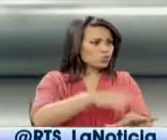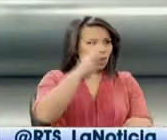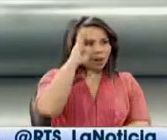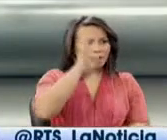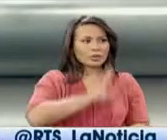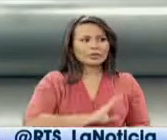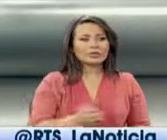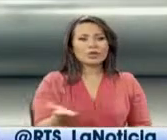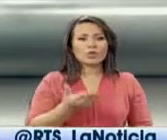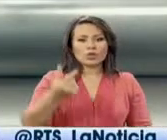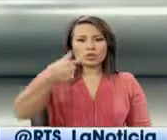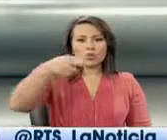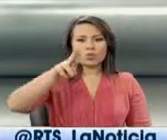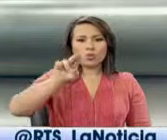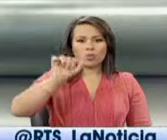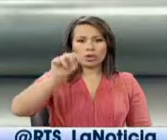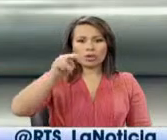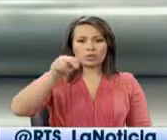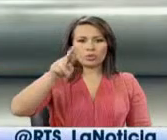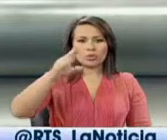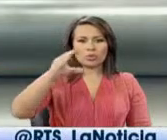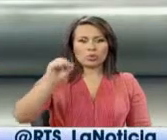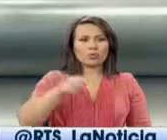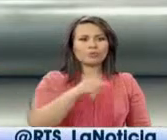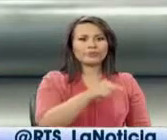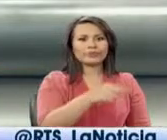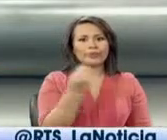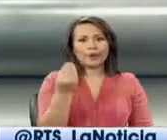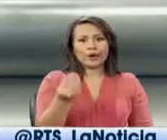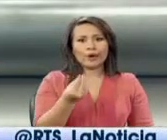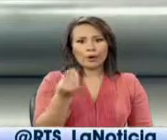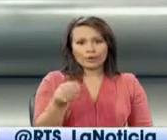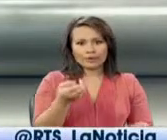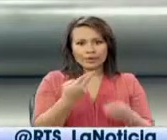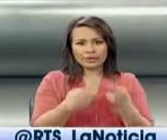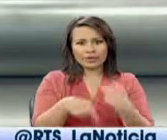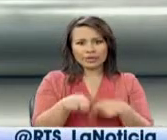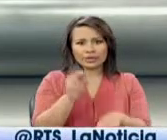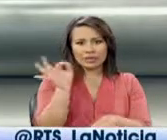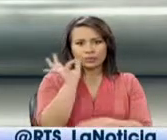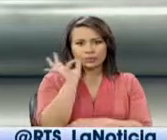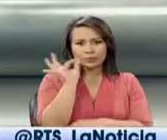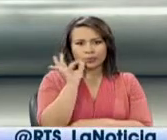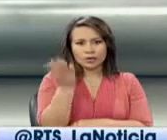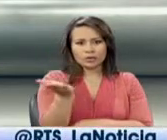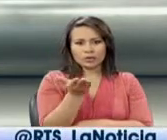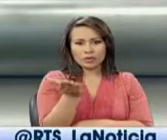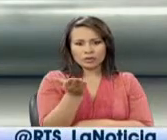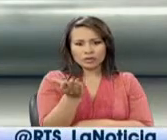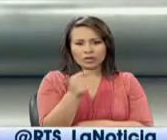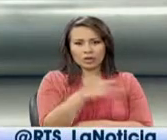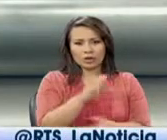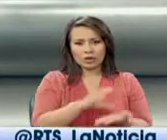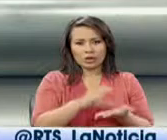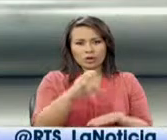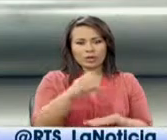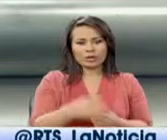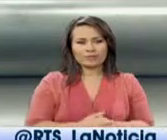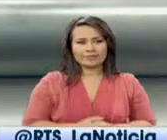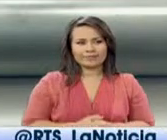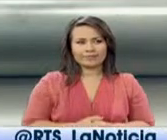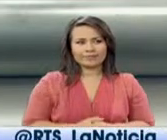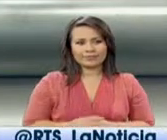ciudad de Huánuco. Ellos vendían marihuana en centros educativos y la camuflaban